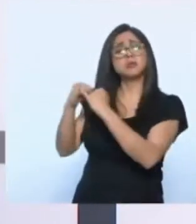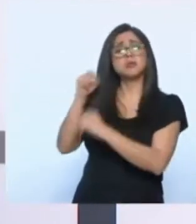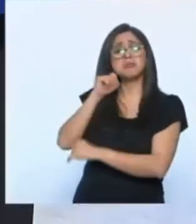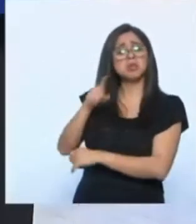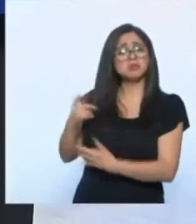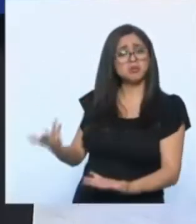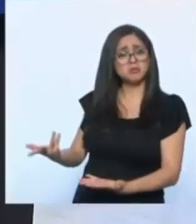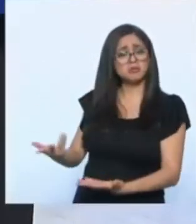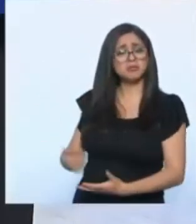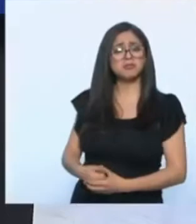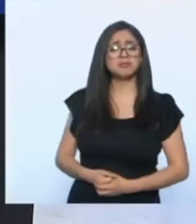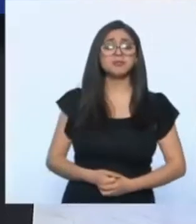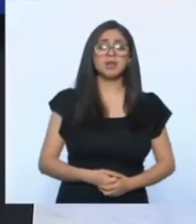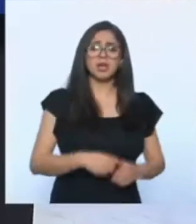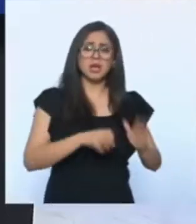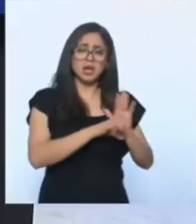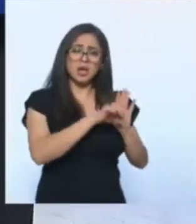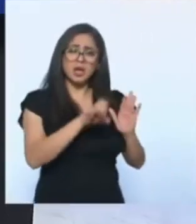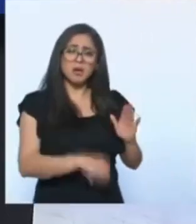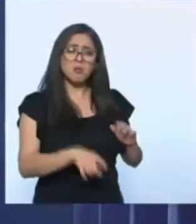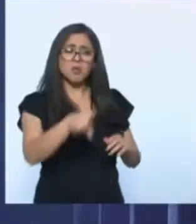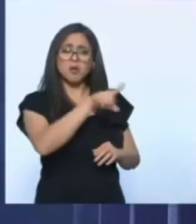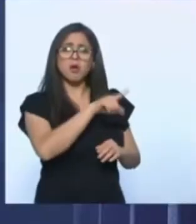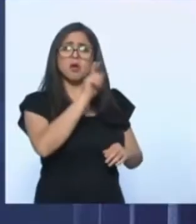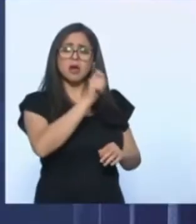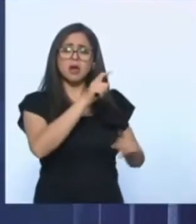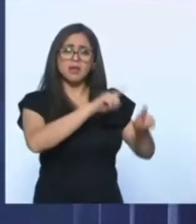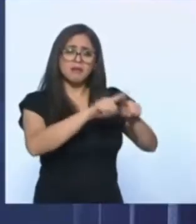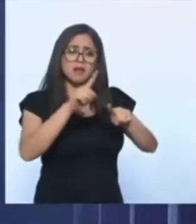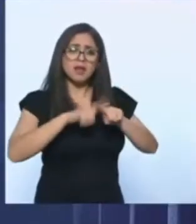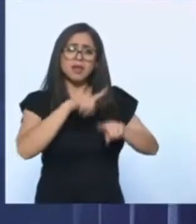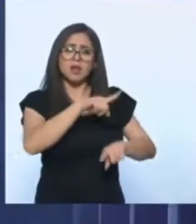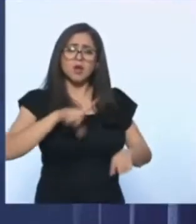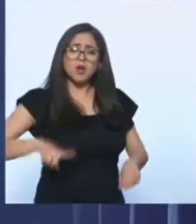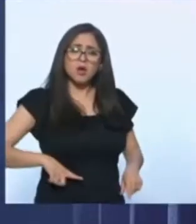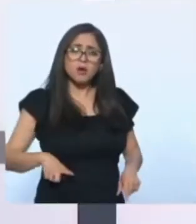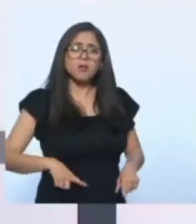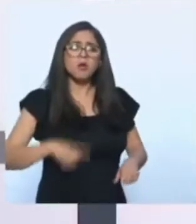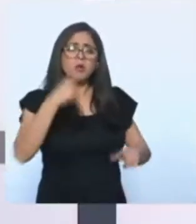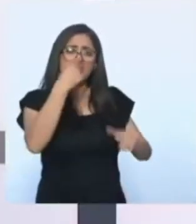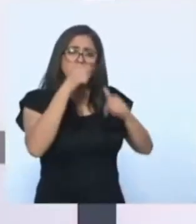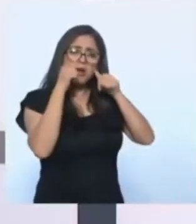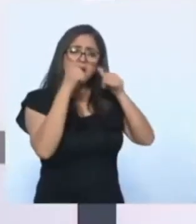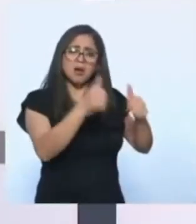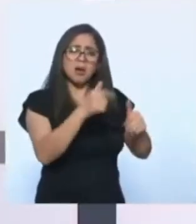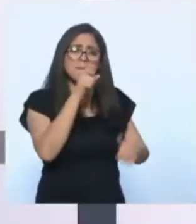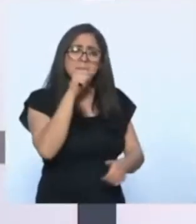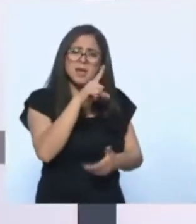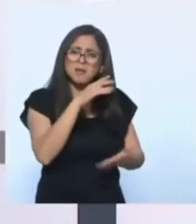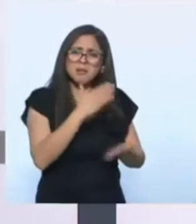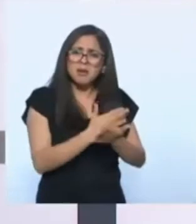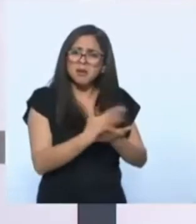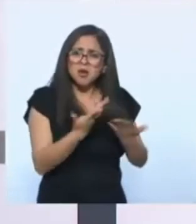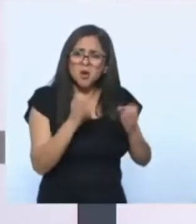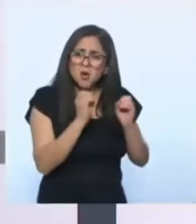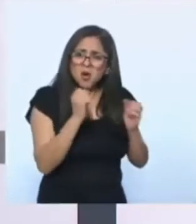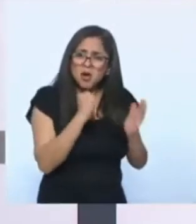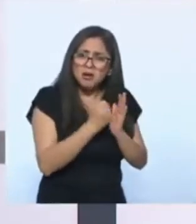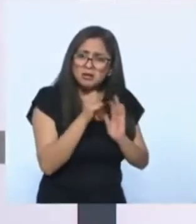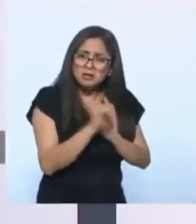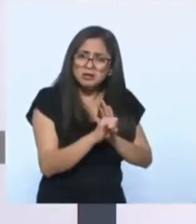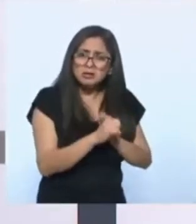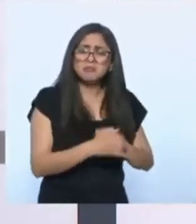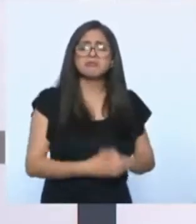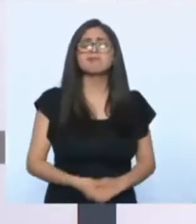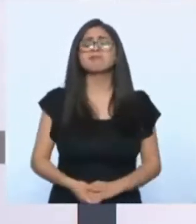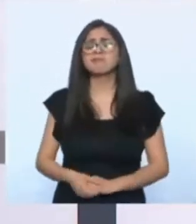de violencia institucional, acciones del gobierno contra la violencia institucional, ¿también está congelada? Sí. ¿En qué consiste esa iniciativa? La de violencia institucional tiene que